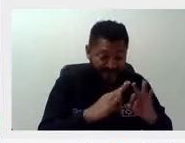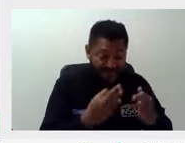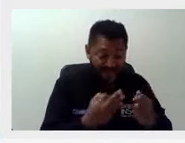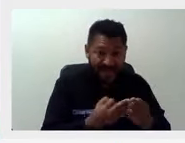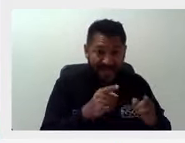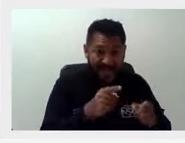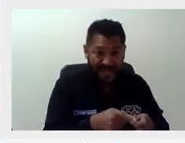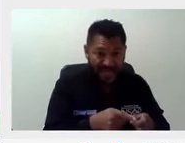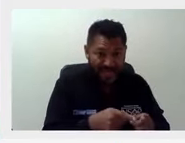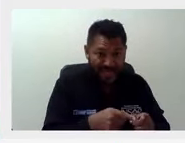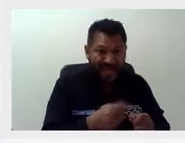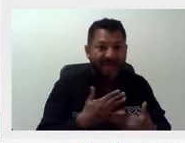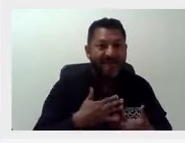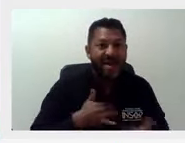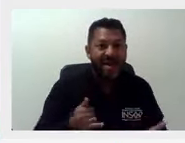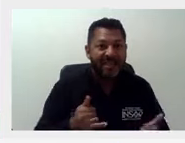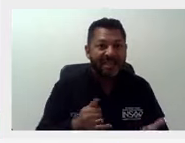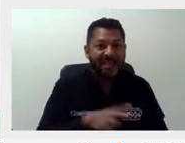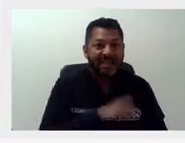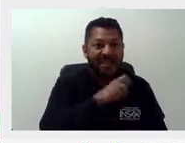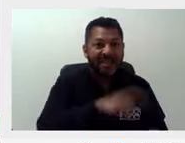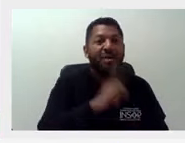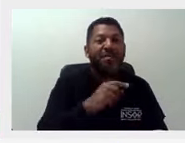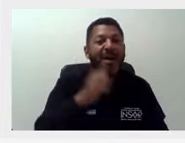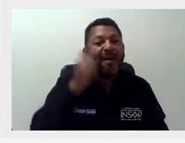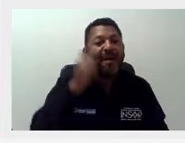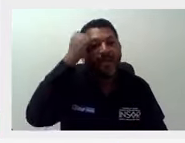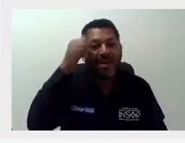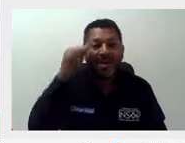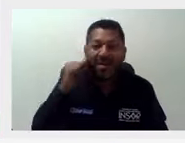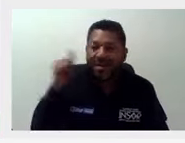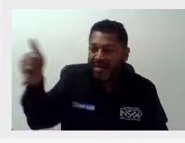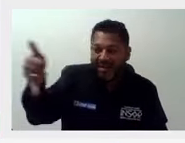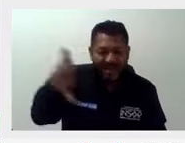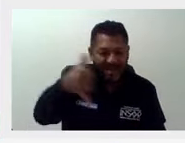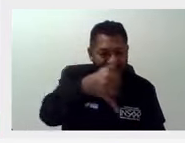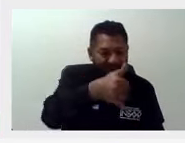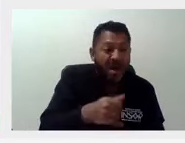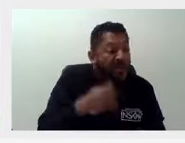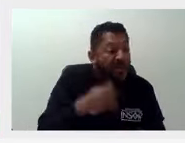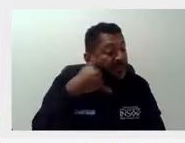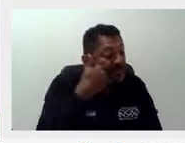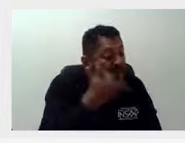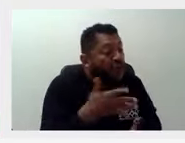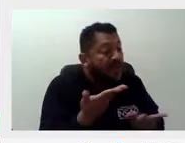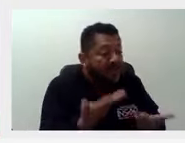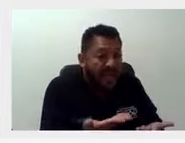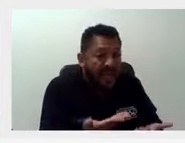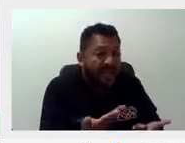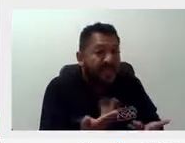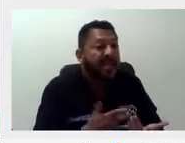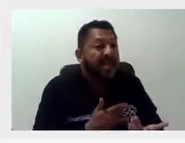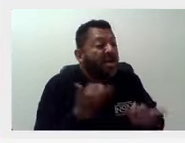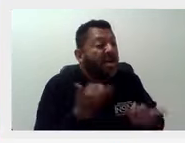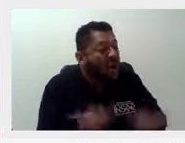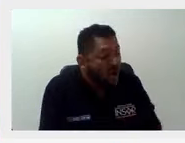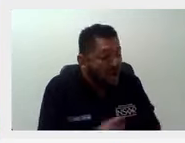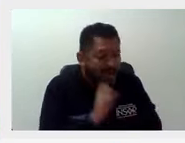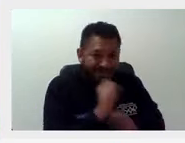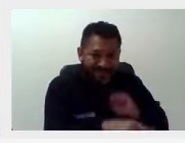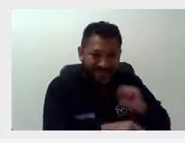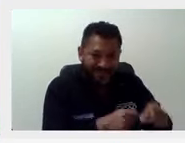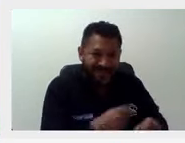llamada de la maestra. O sea, que la maestra solo lo llame y le diga cómo estás, cómo estás pasando estos días, dile